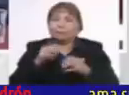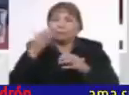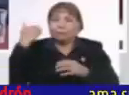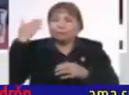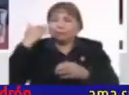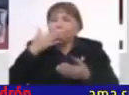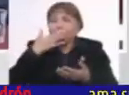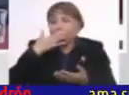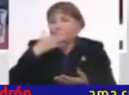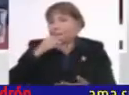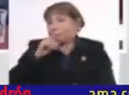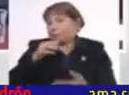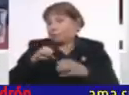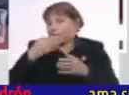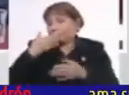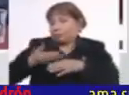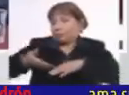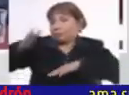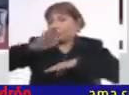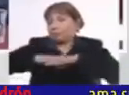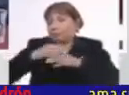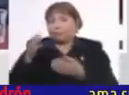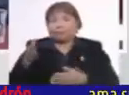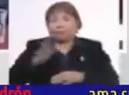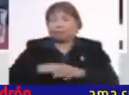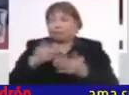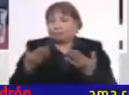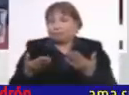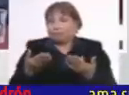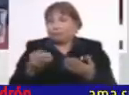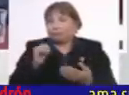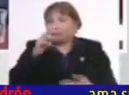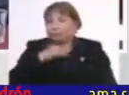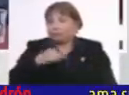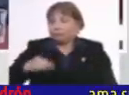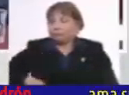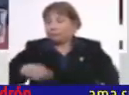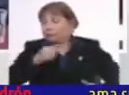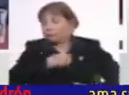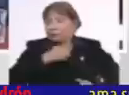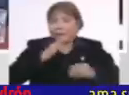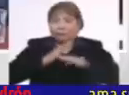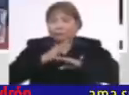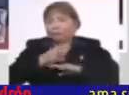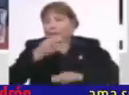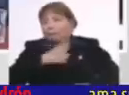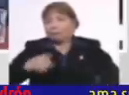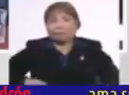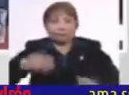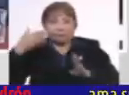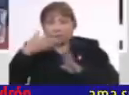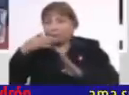anteriores han estado por encima habrían sido designados por encima del ministro de interior se directamente por el presidente de la